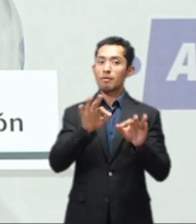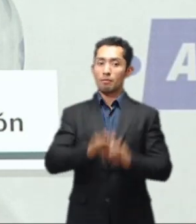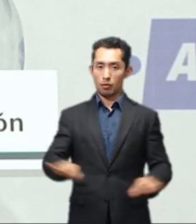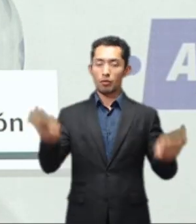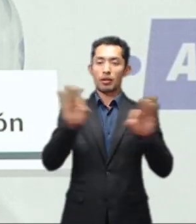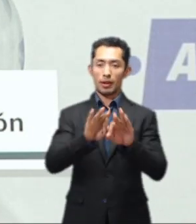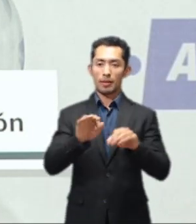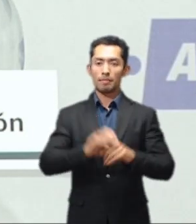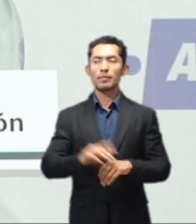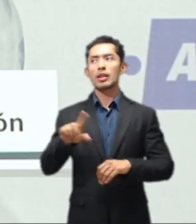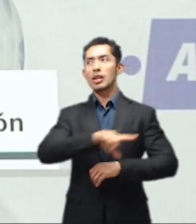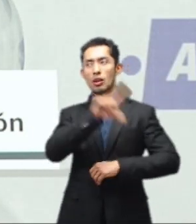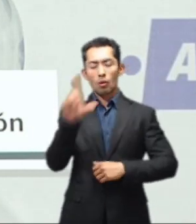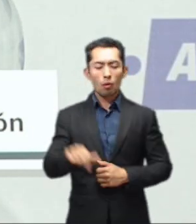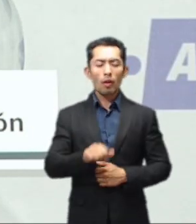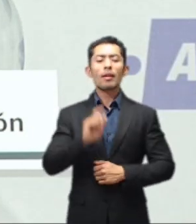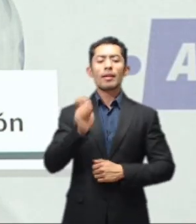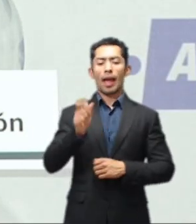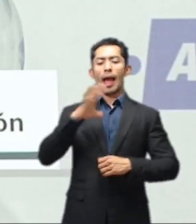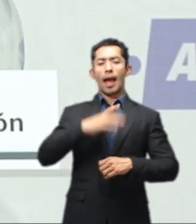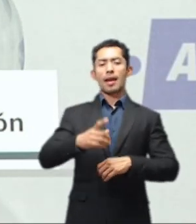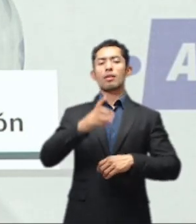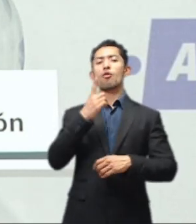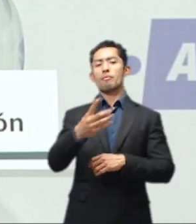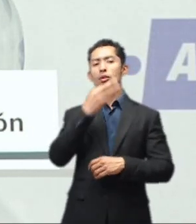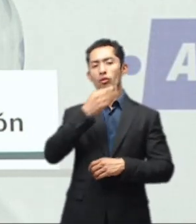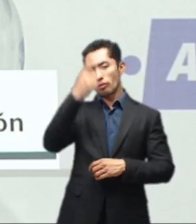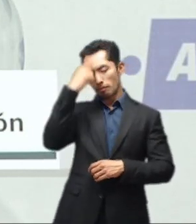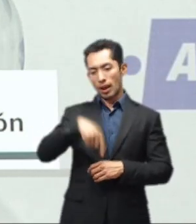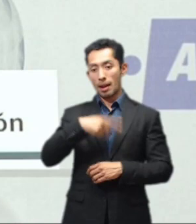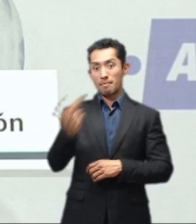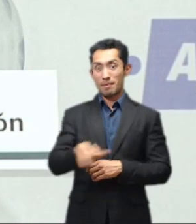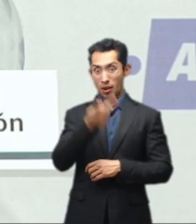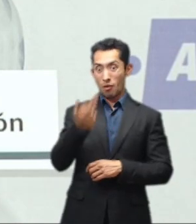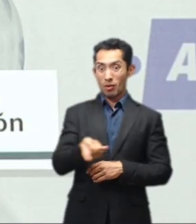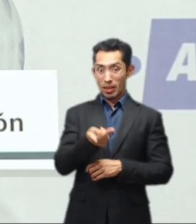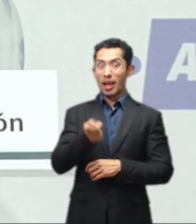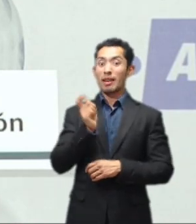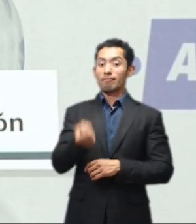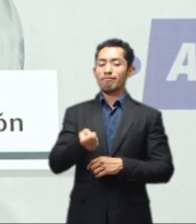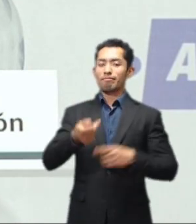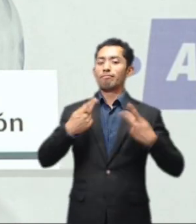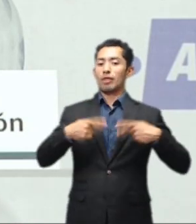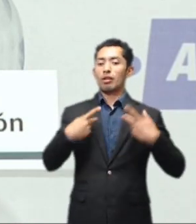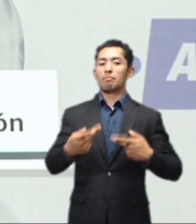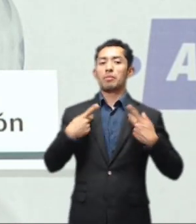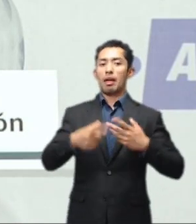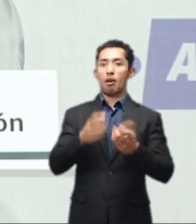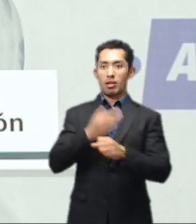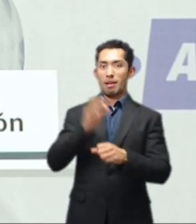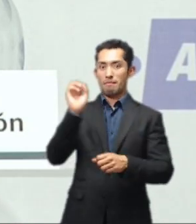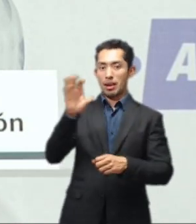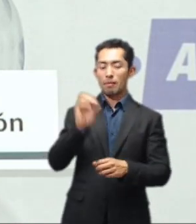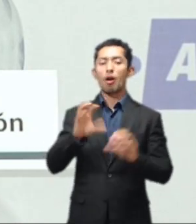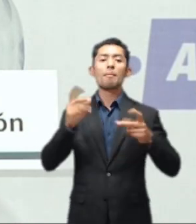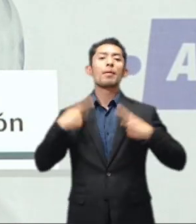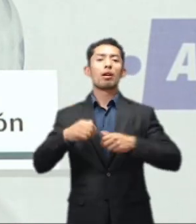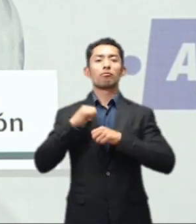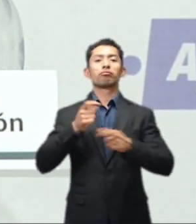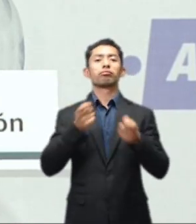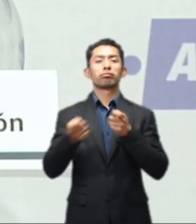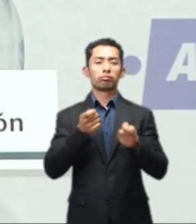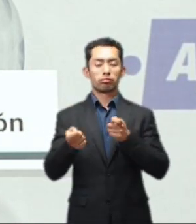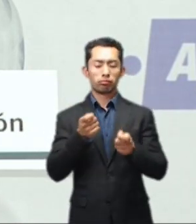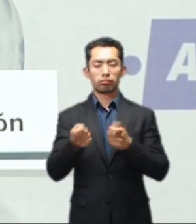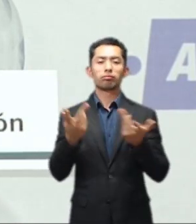detonadora Posteriormente se contará con un minuto para contestar una pregunta realizada por una persona en vivo una persona o